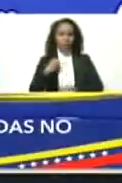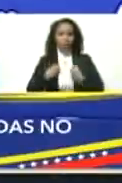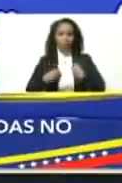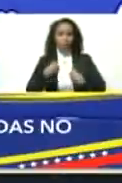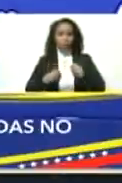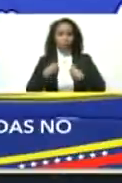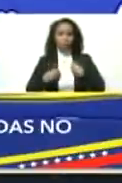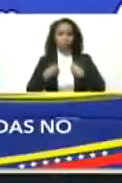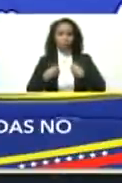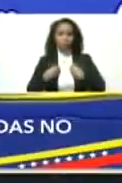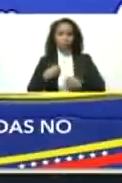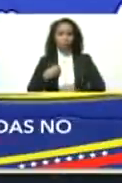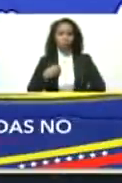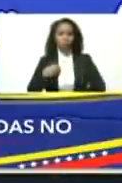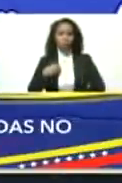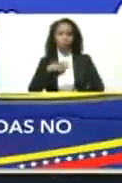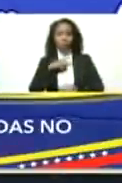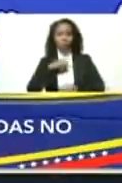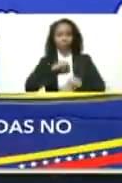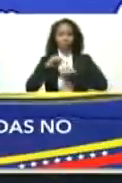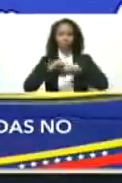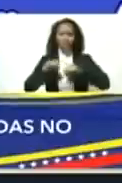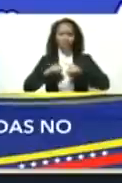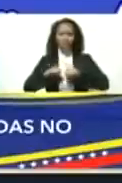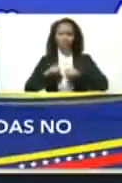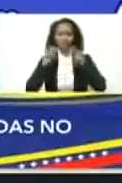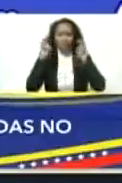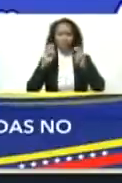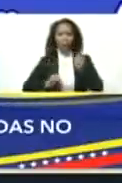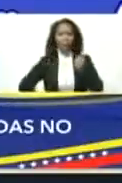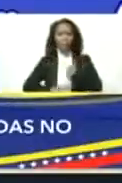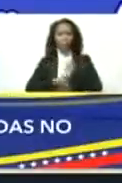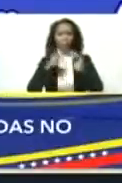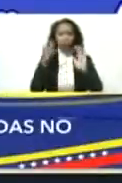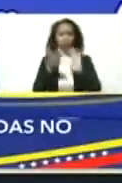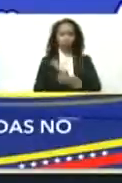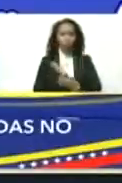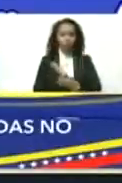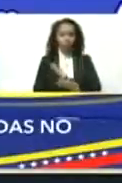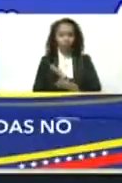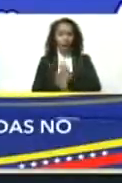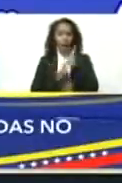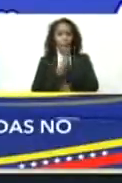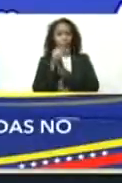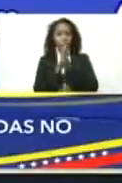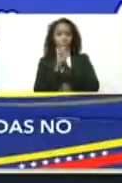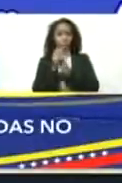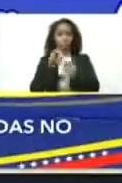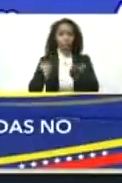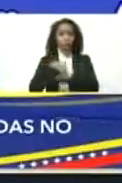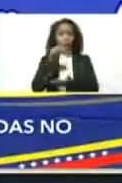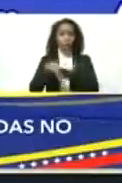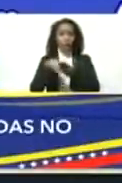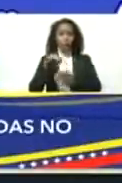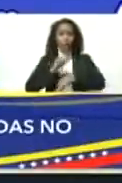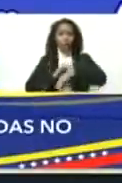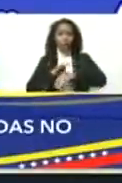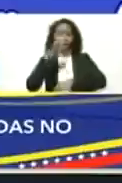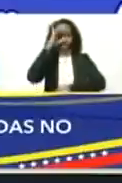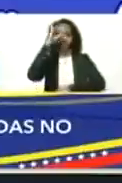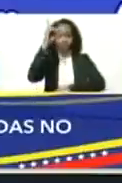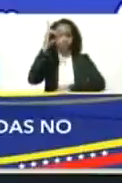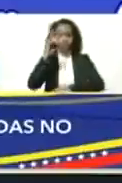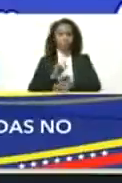preocupada y ocupada en el tema de favorecer y apoyar el emprendimiento nacional? Doctora Delcy